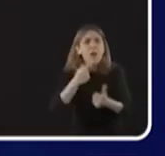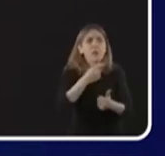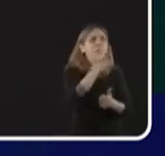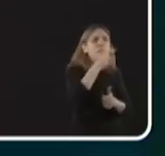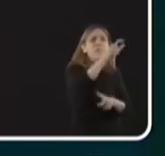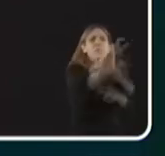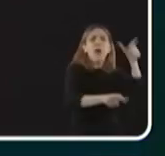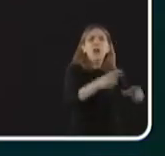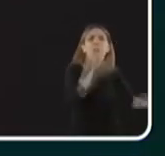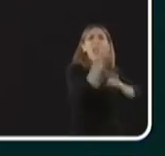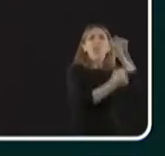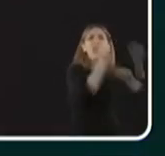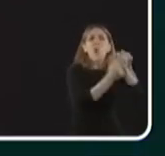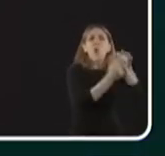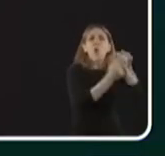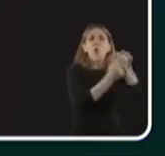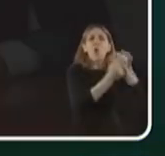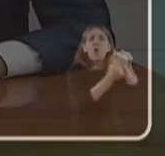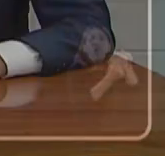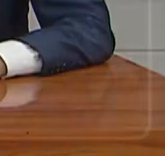pero de las cajas no se van.